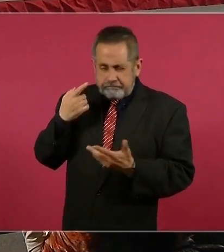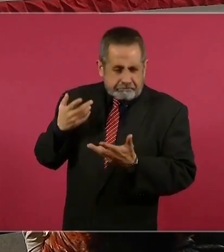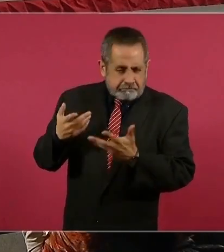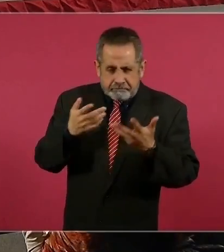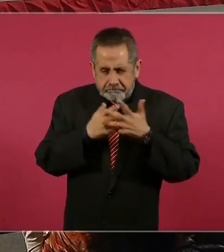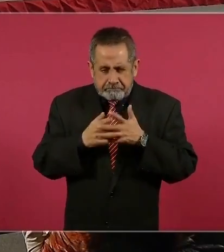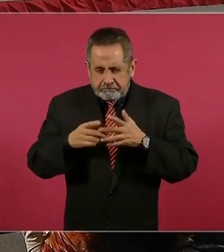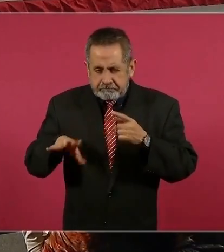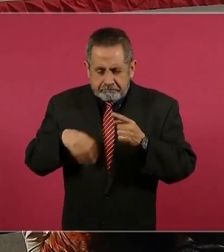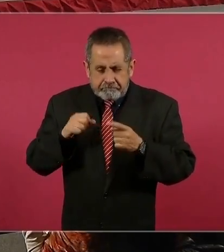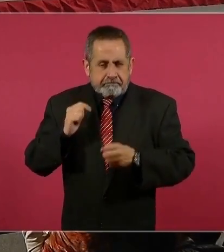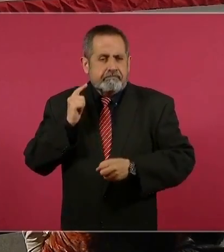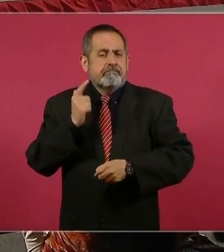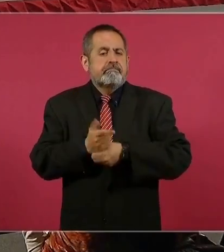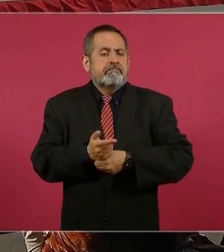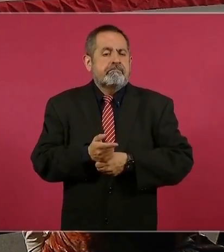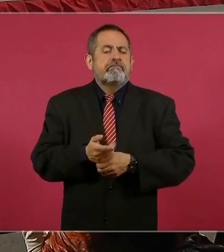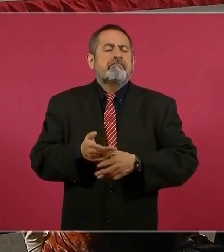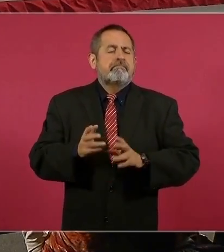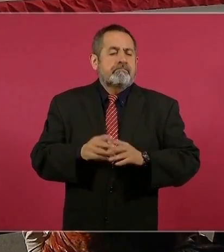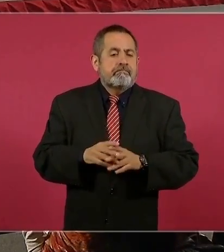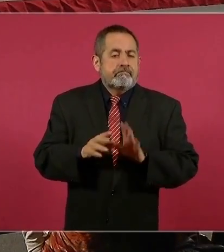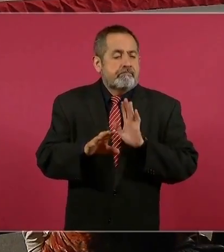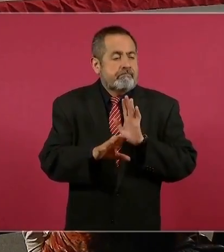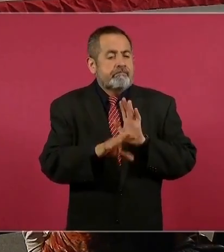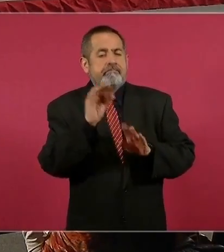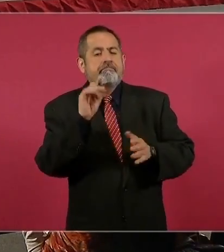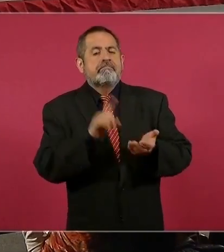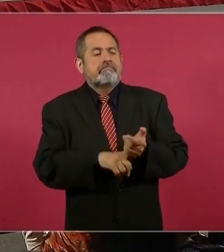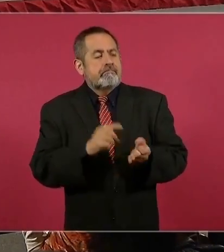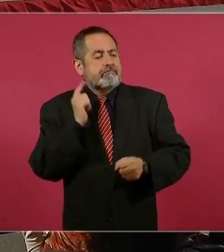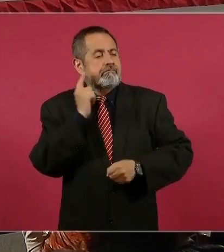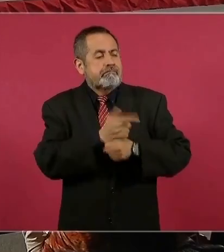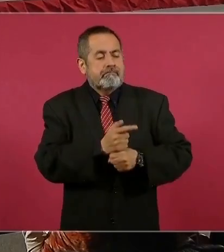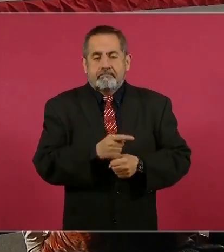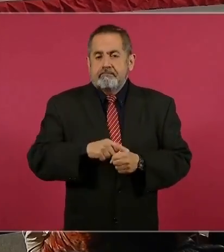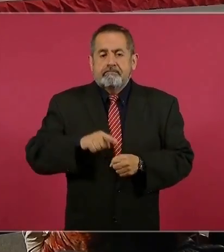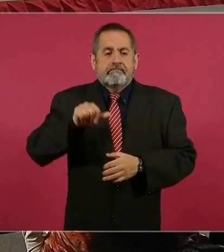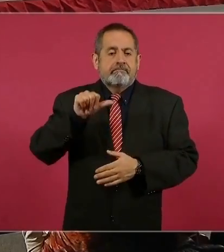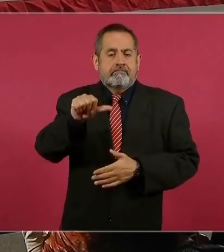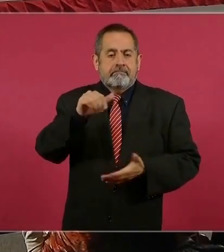este esfuerzo? La localización de